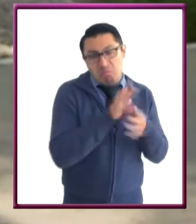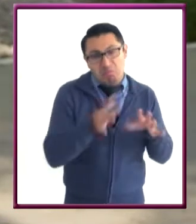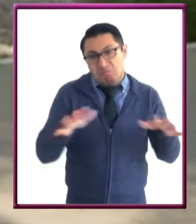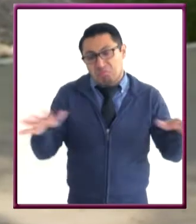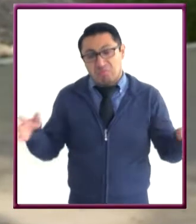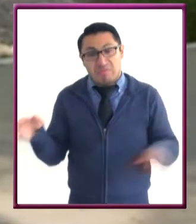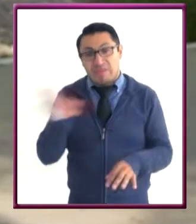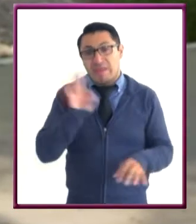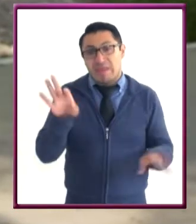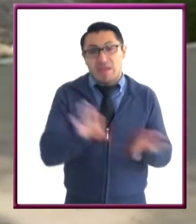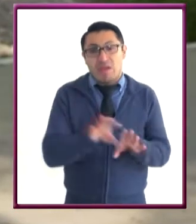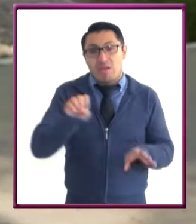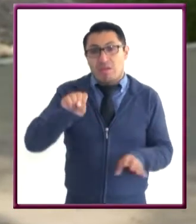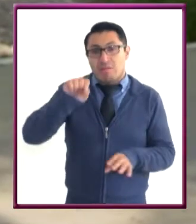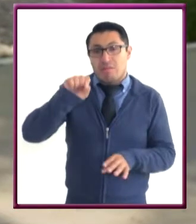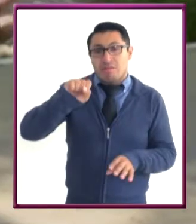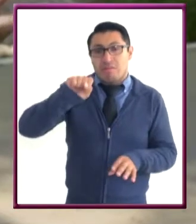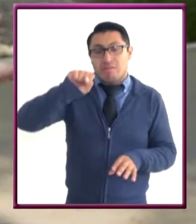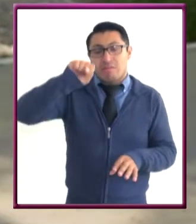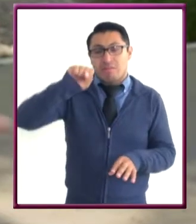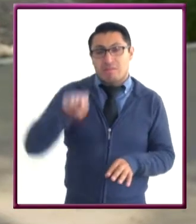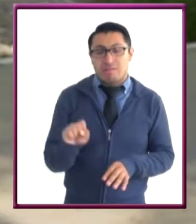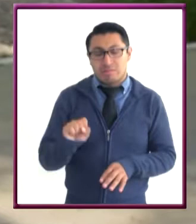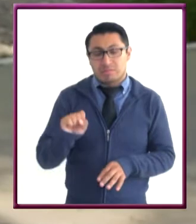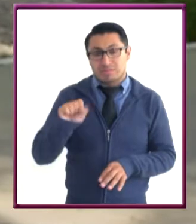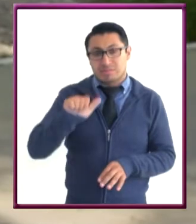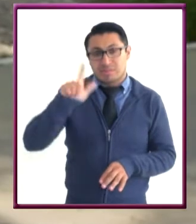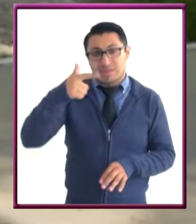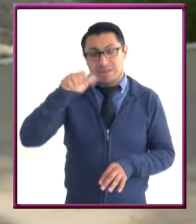del mar, tal vez como algas, como a